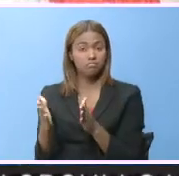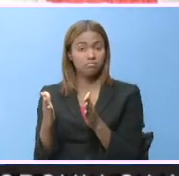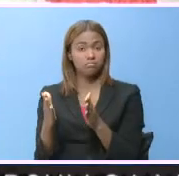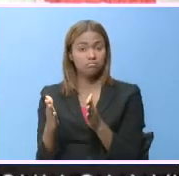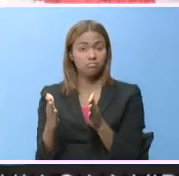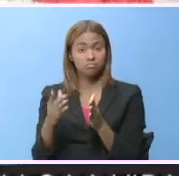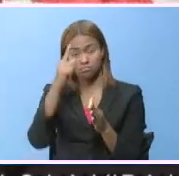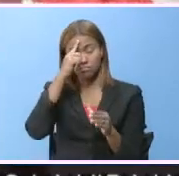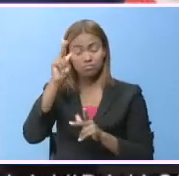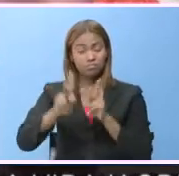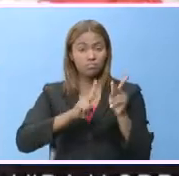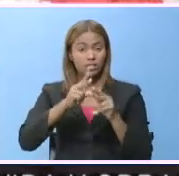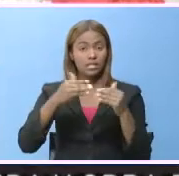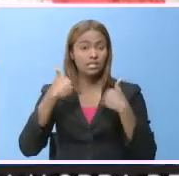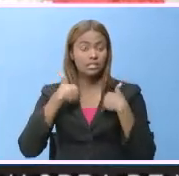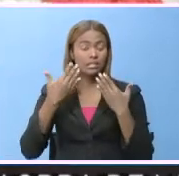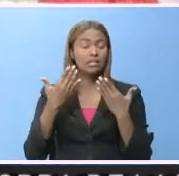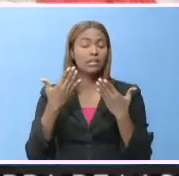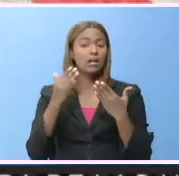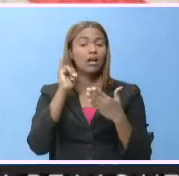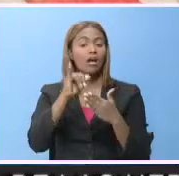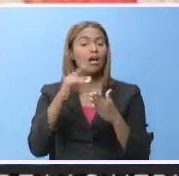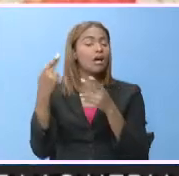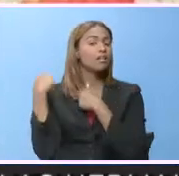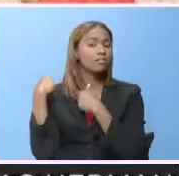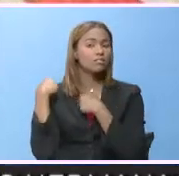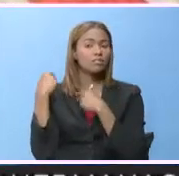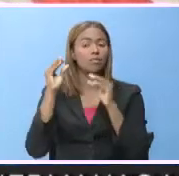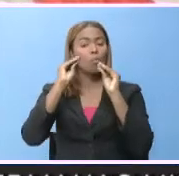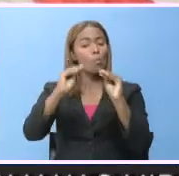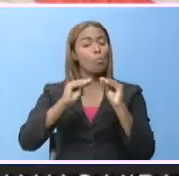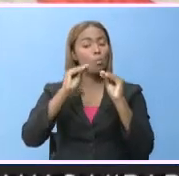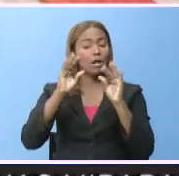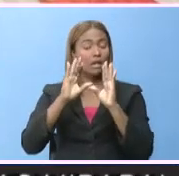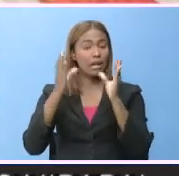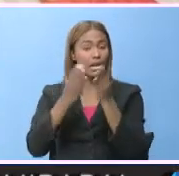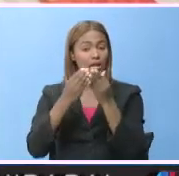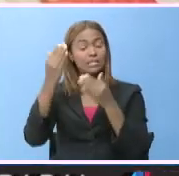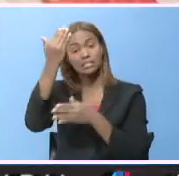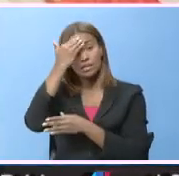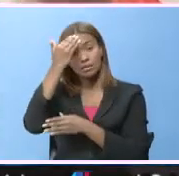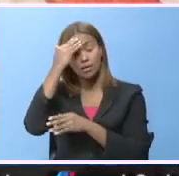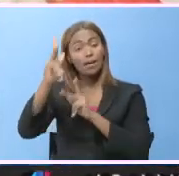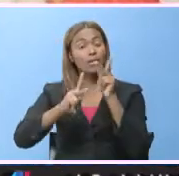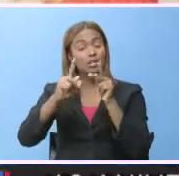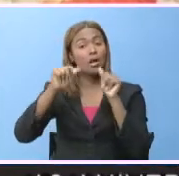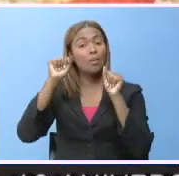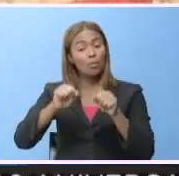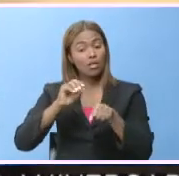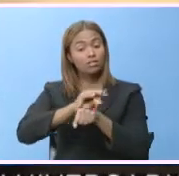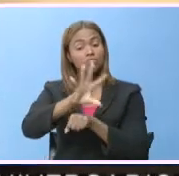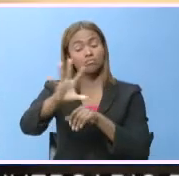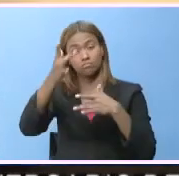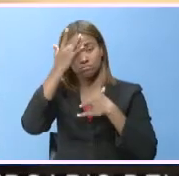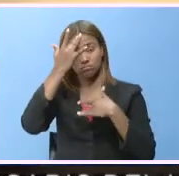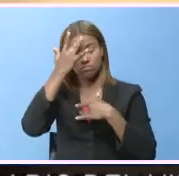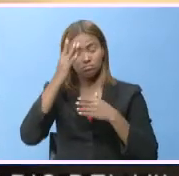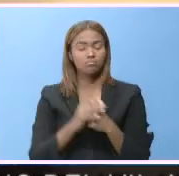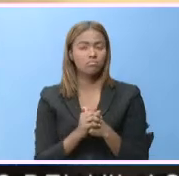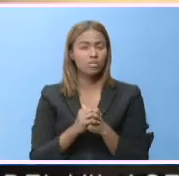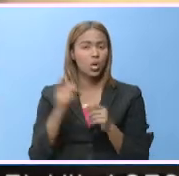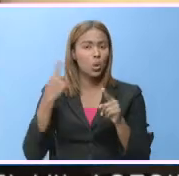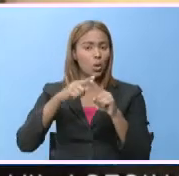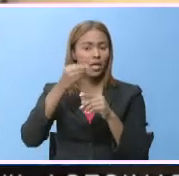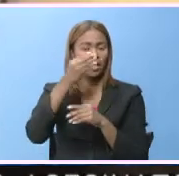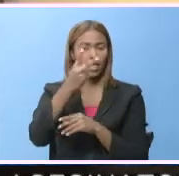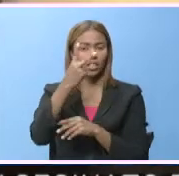para que las personas que tienen las voces de coger clase presencial sepan que la gente se puede contagiar. Tras